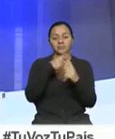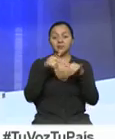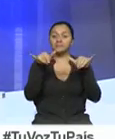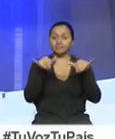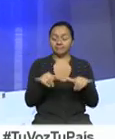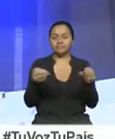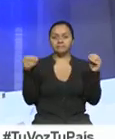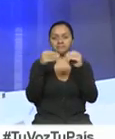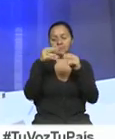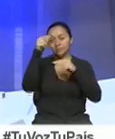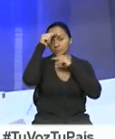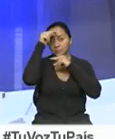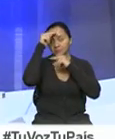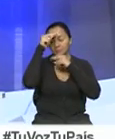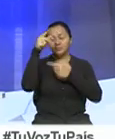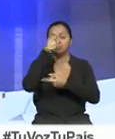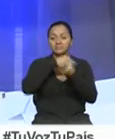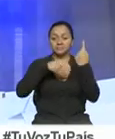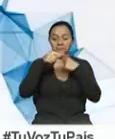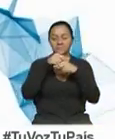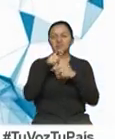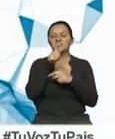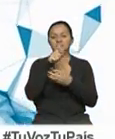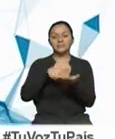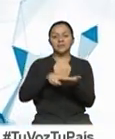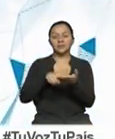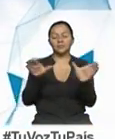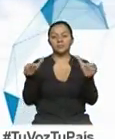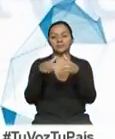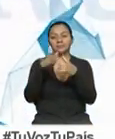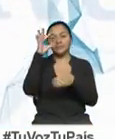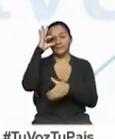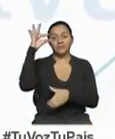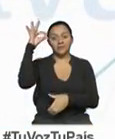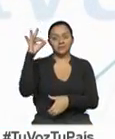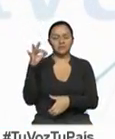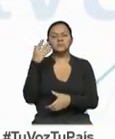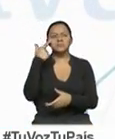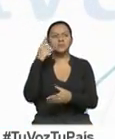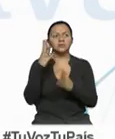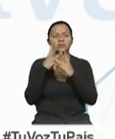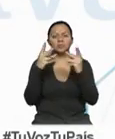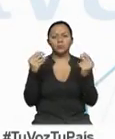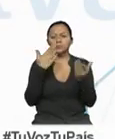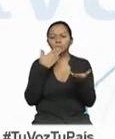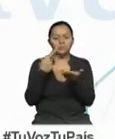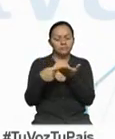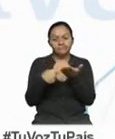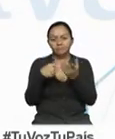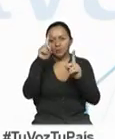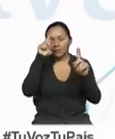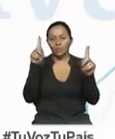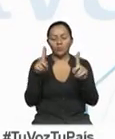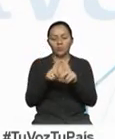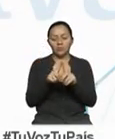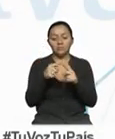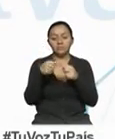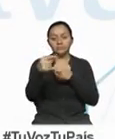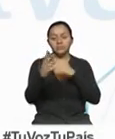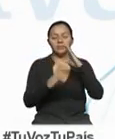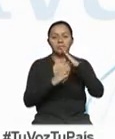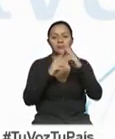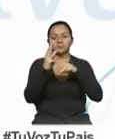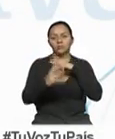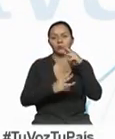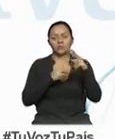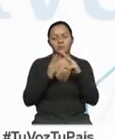con nosotros. Al volver le contaremos con quién se ha reunido el Papa Francisco para buscar acuerdos para la paz mundial.